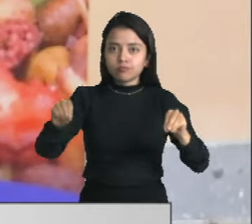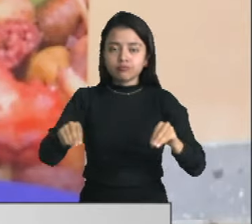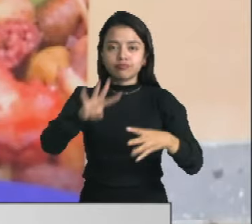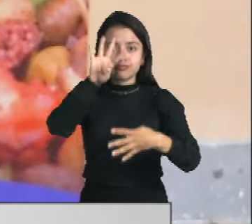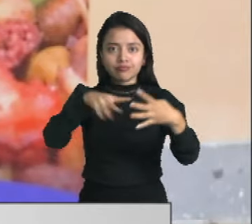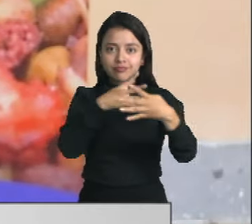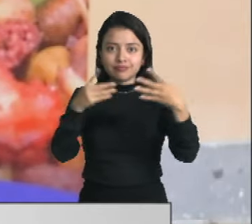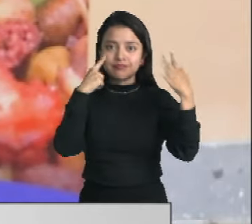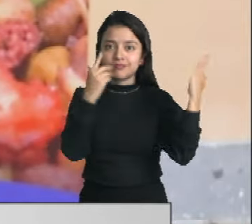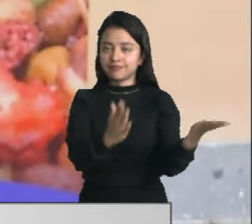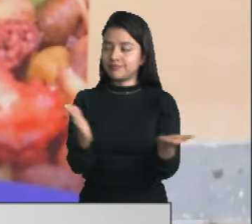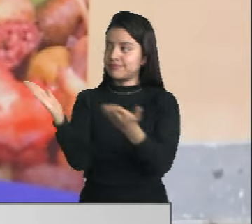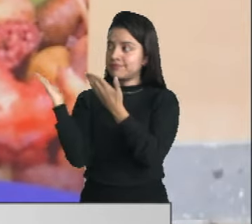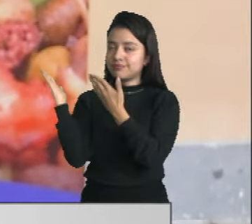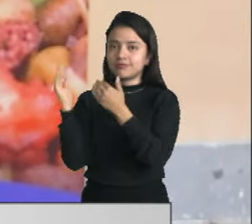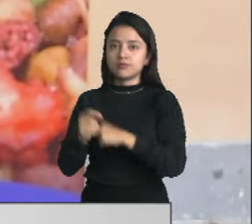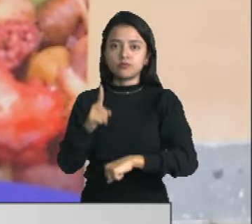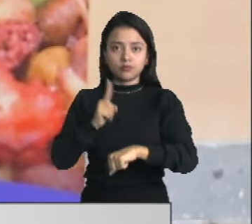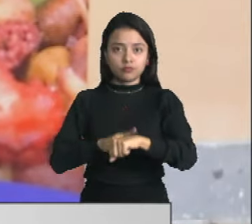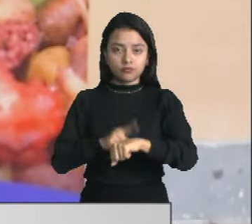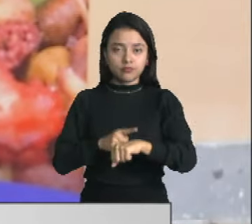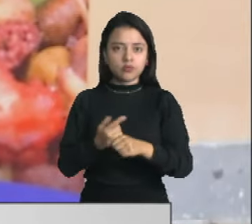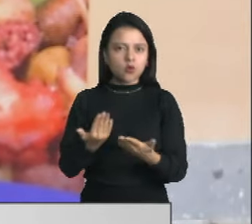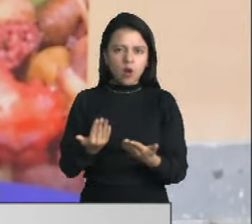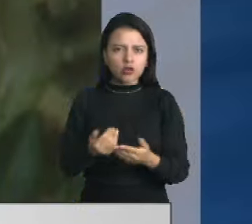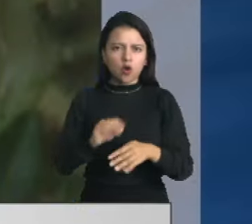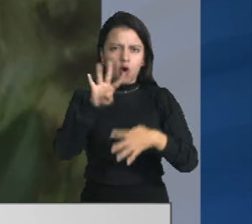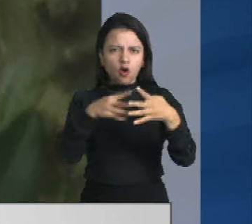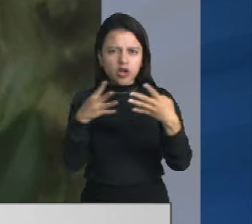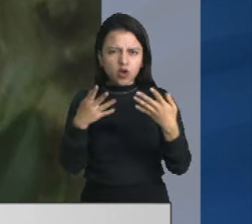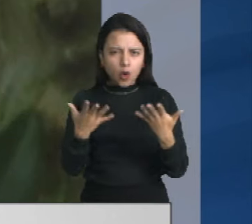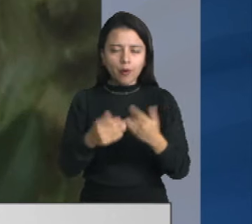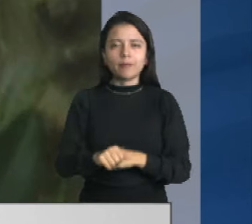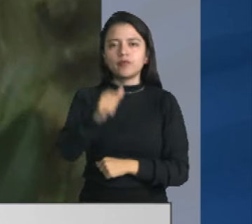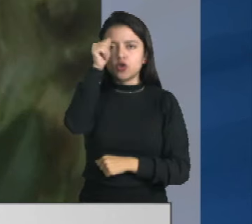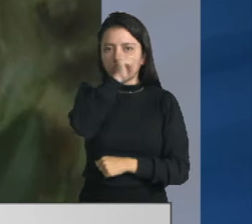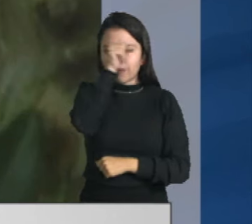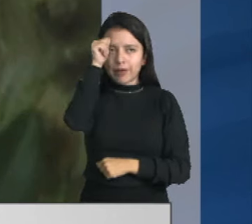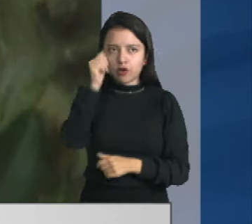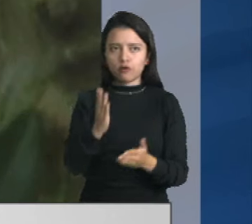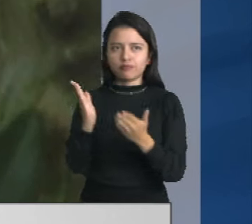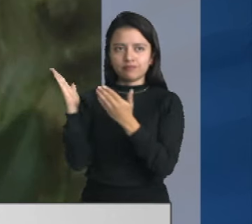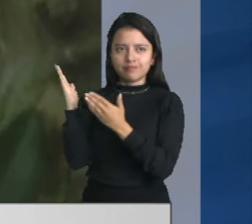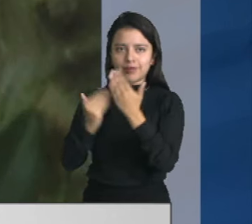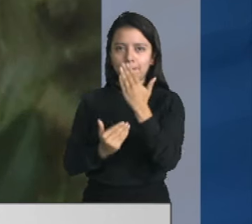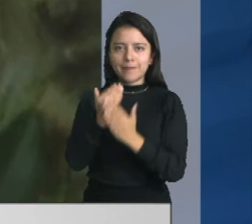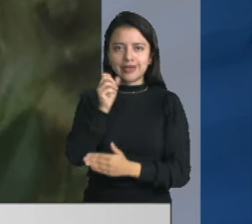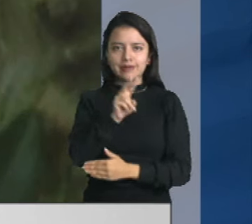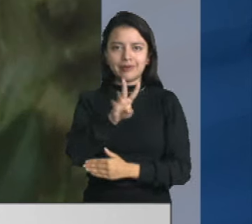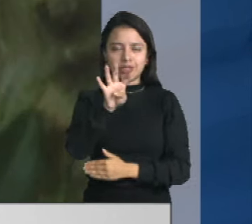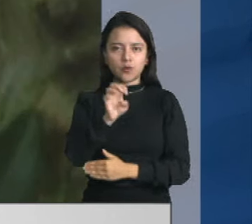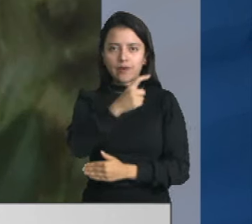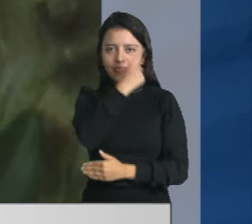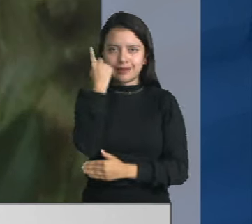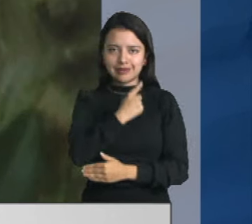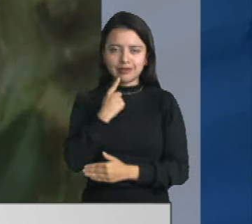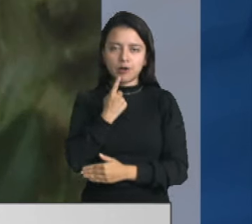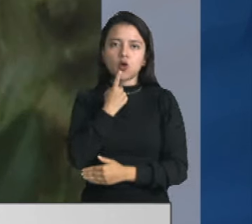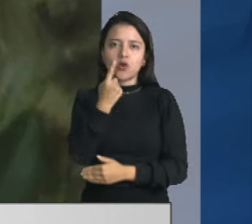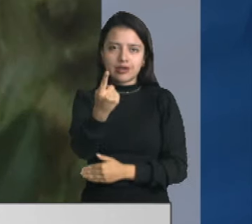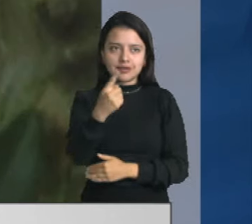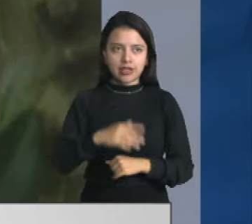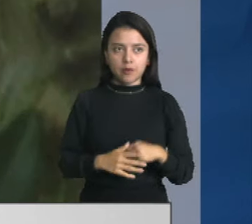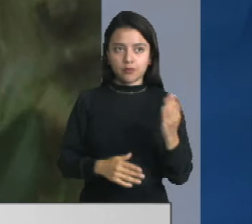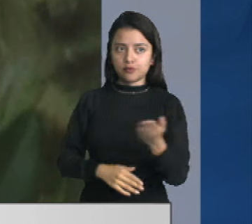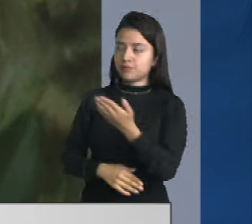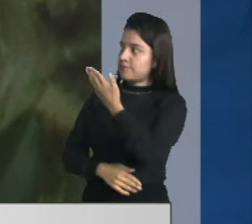que ustedes van a ver a continuación en sus pantallas. A partir del domingo 29 de septiembre se convertirá en racionamiento diario, como lo veníamos manejando